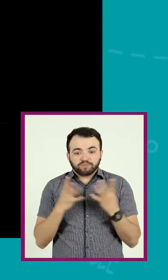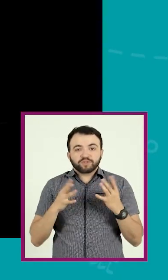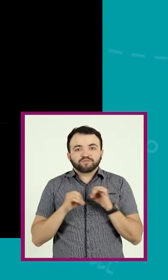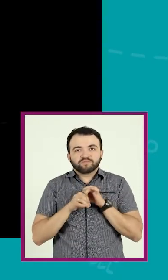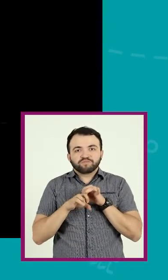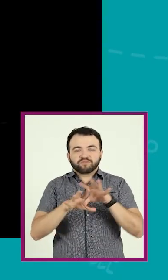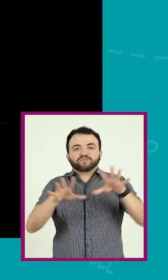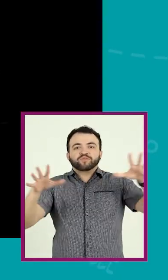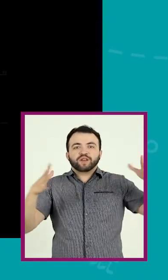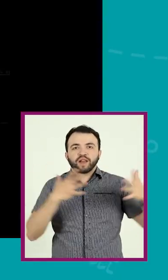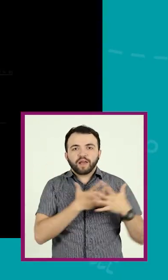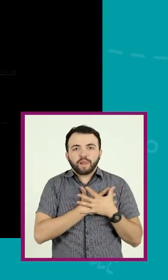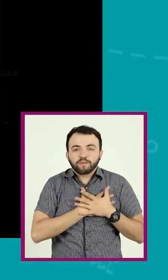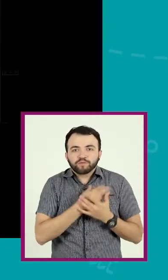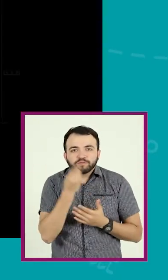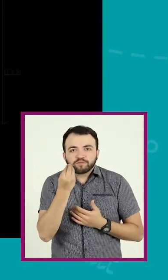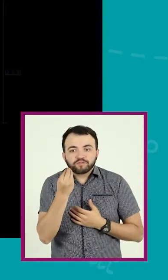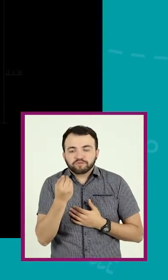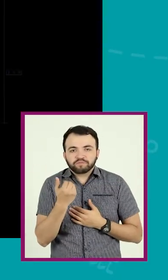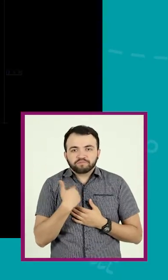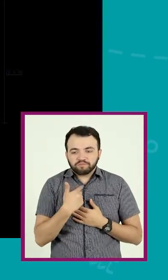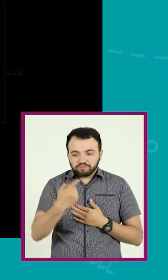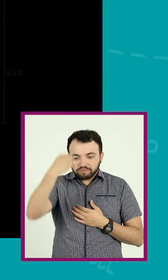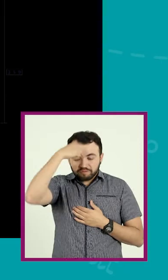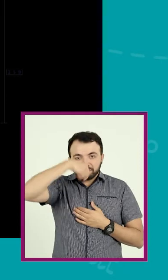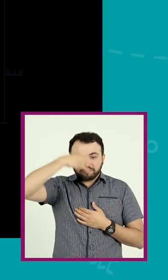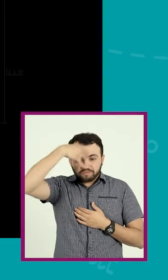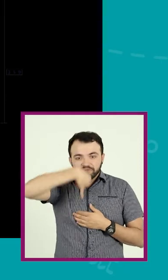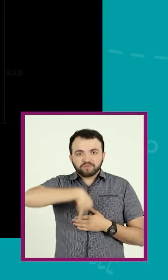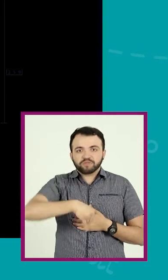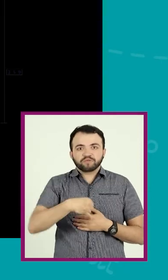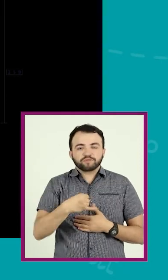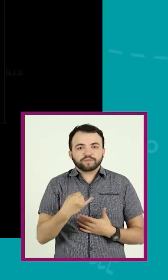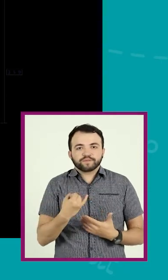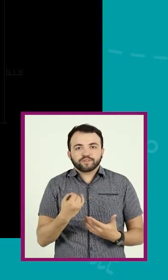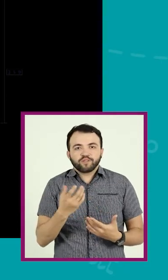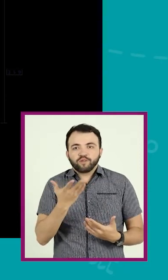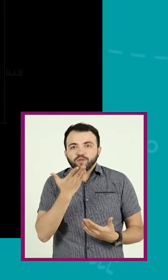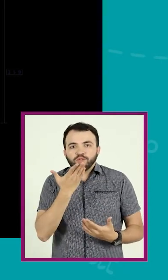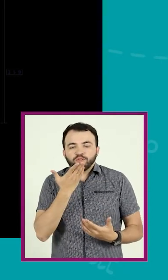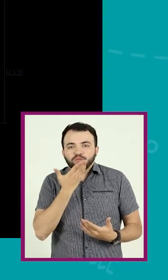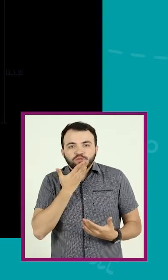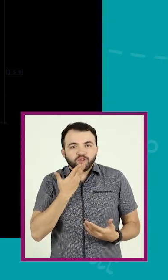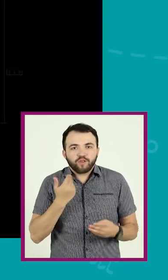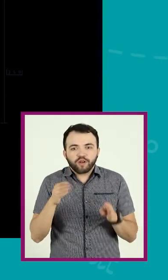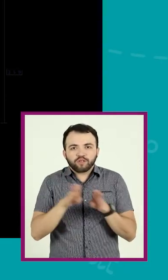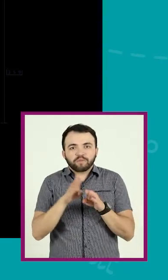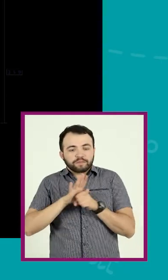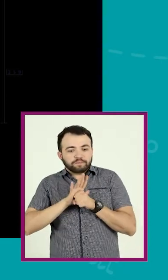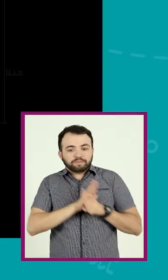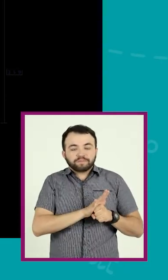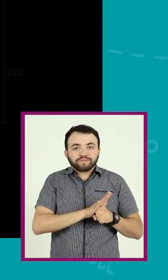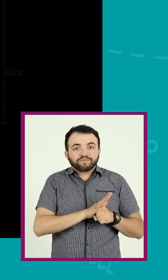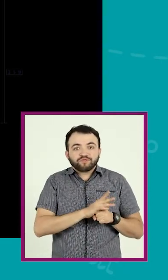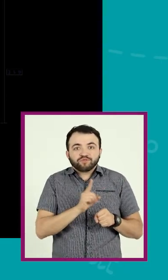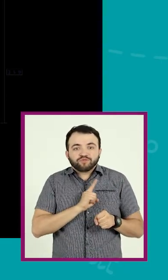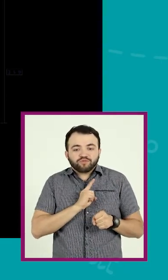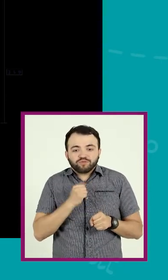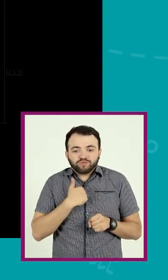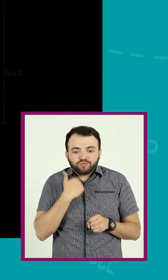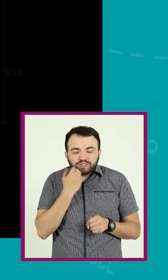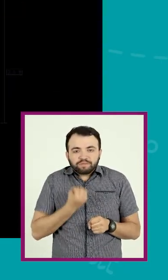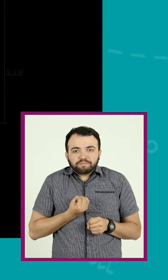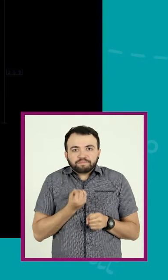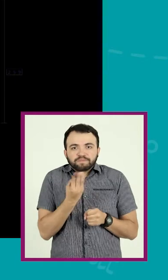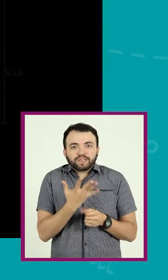mera llamarada. Es sin razón y ceguera. Un arrebato y un afán de